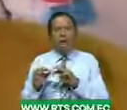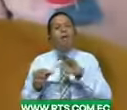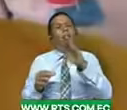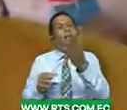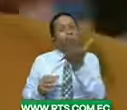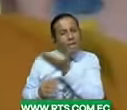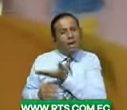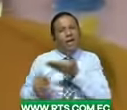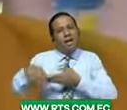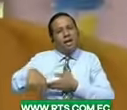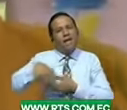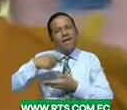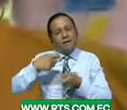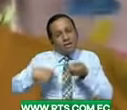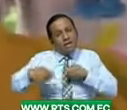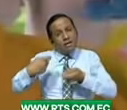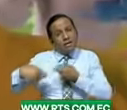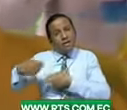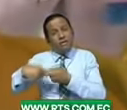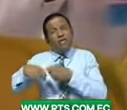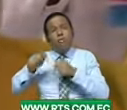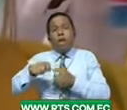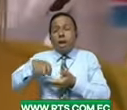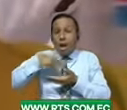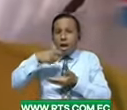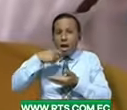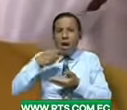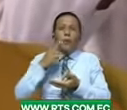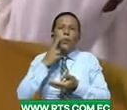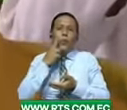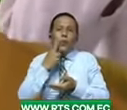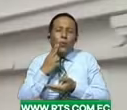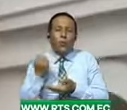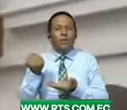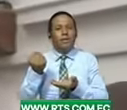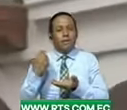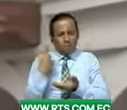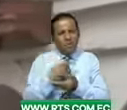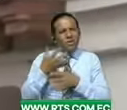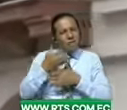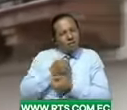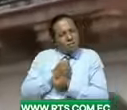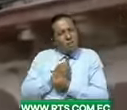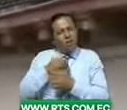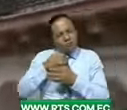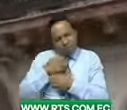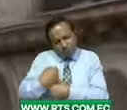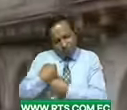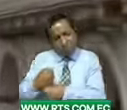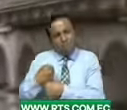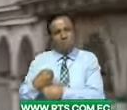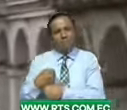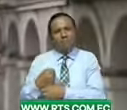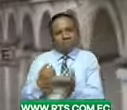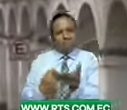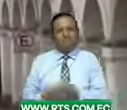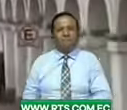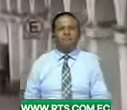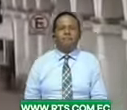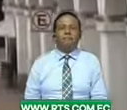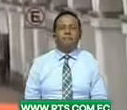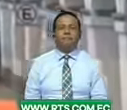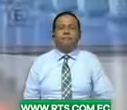de nuestro mercado y que disfruten de nuestro delicioso dulce que hemos hecho con todo cariño. Desde la ciudad de Cuenca, informó Francisco